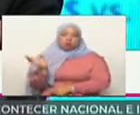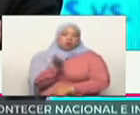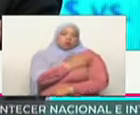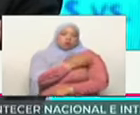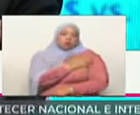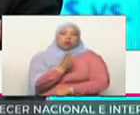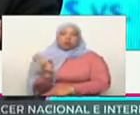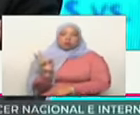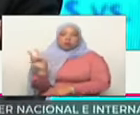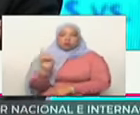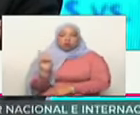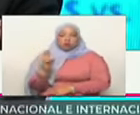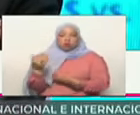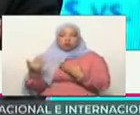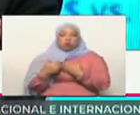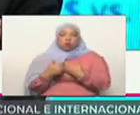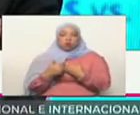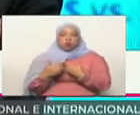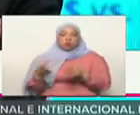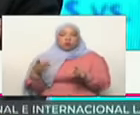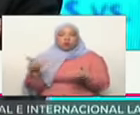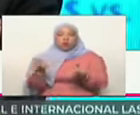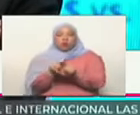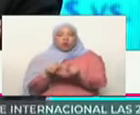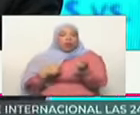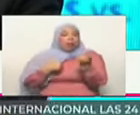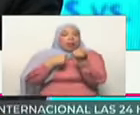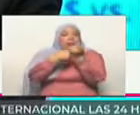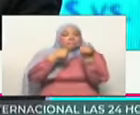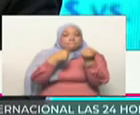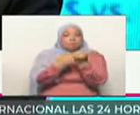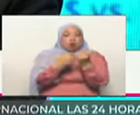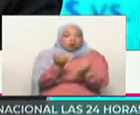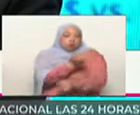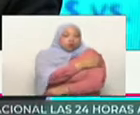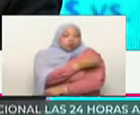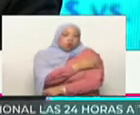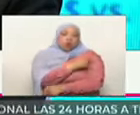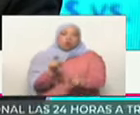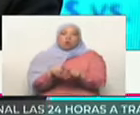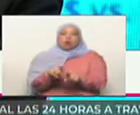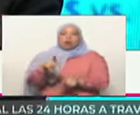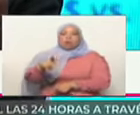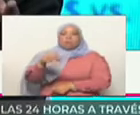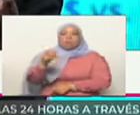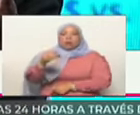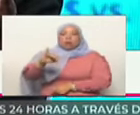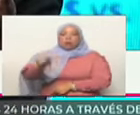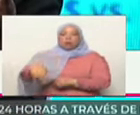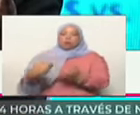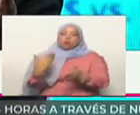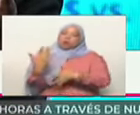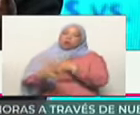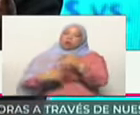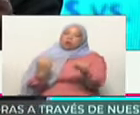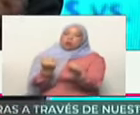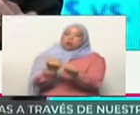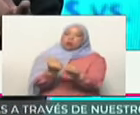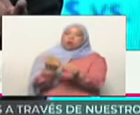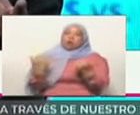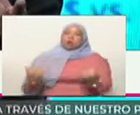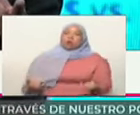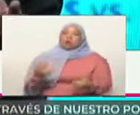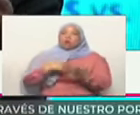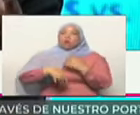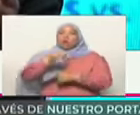fascista venezolana. Porque Iván Duque es como el padrino, como la película, el padrino. Sí, claro. Iván Duque es el padrino de la